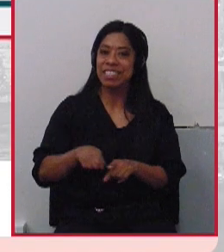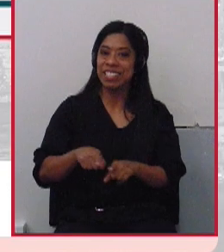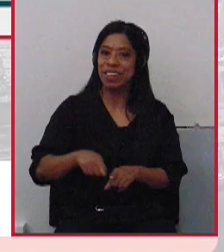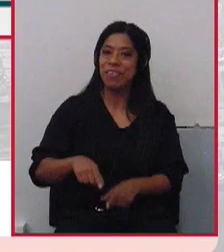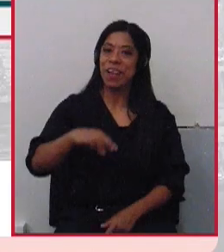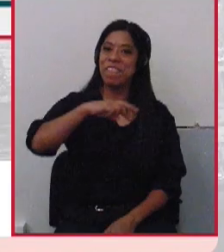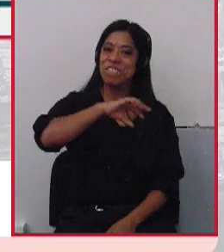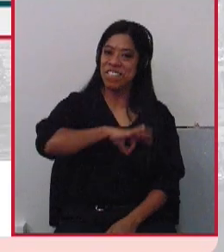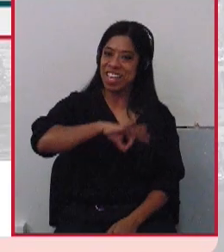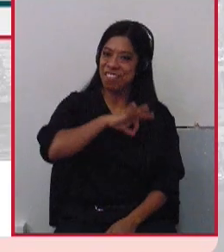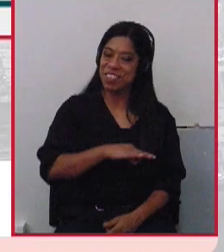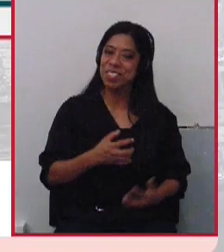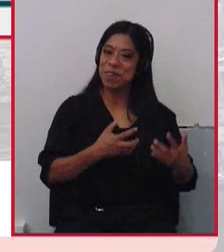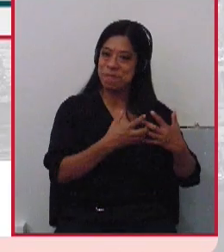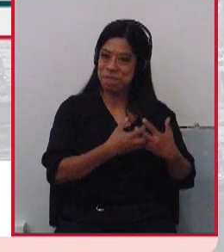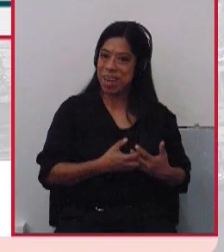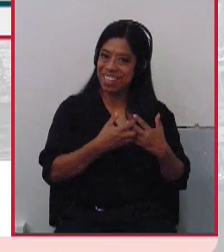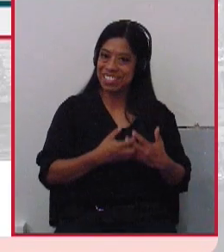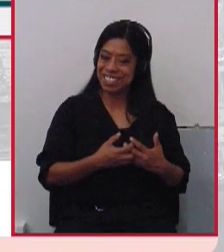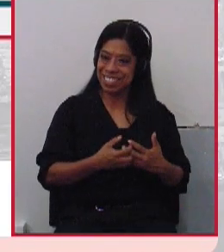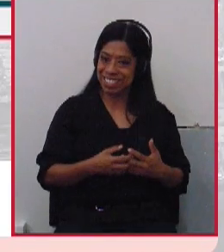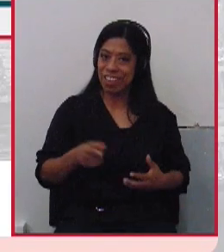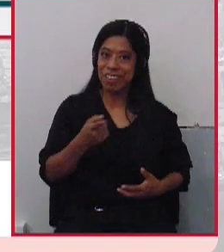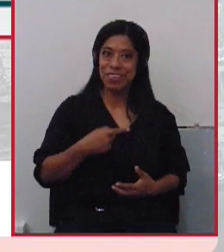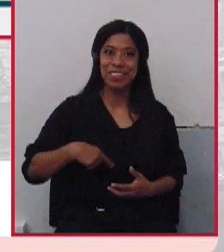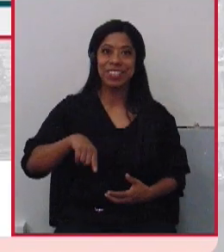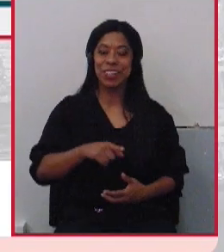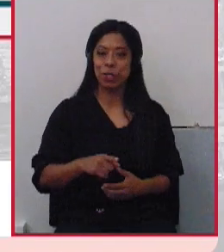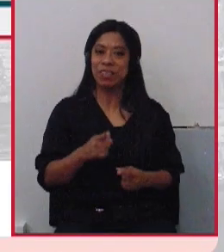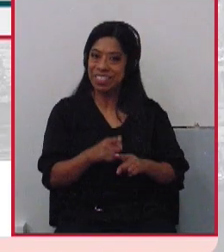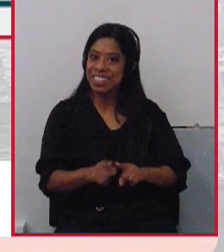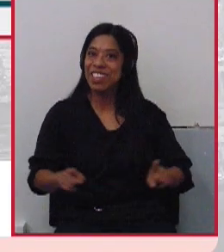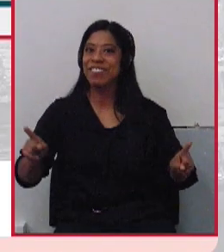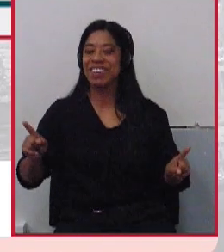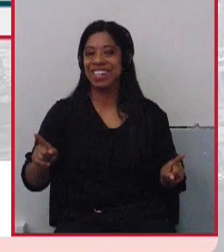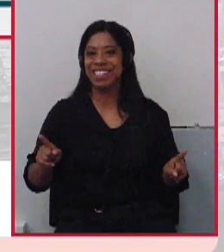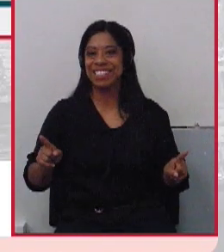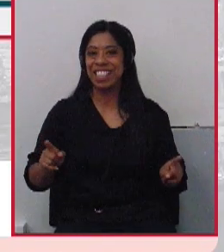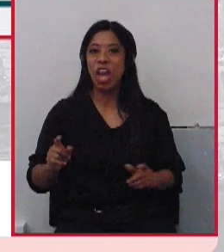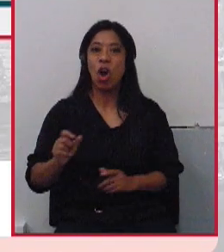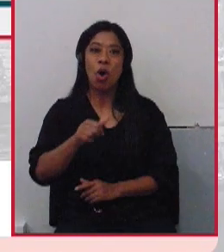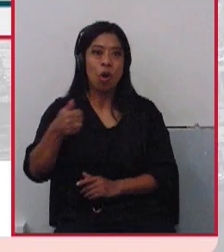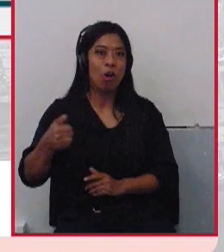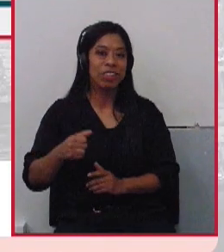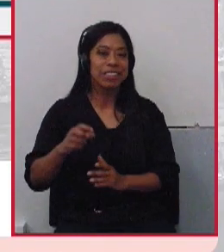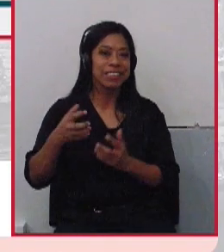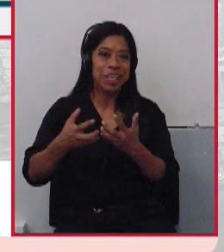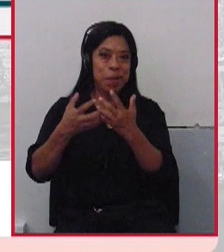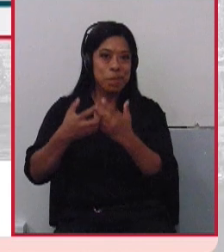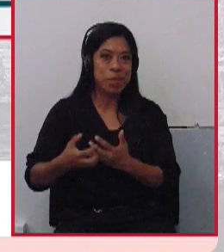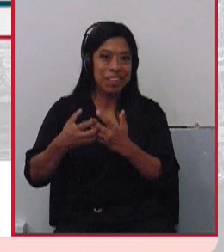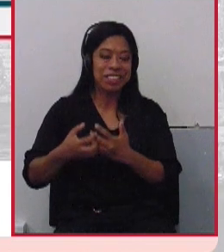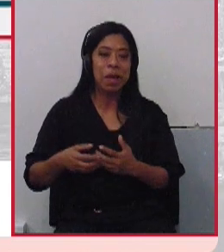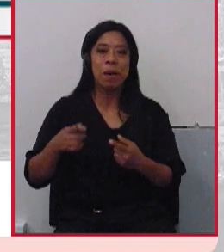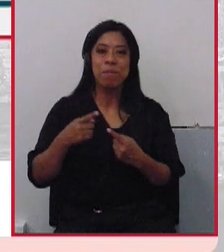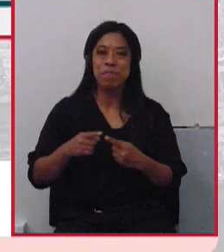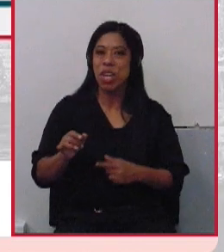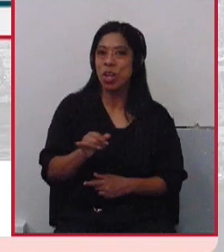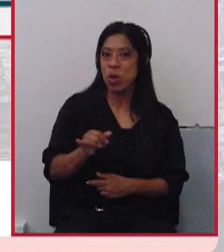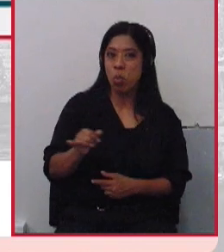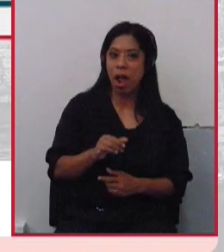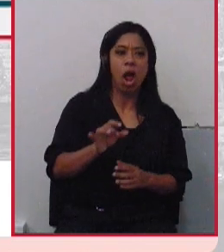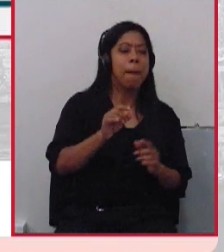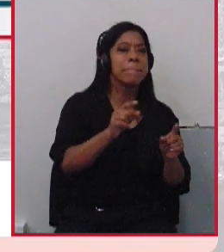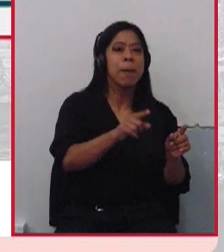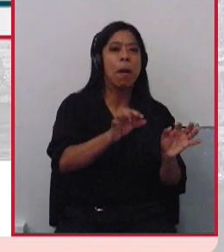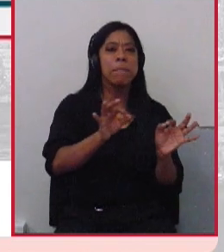compañía. Eso es lo que nosotros marcamos como diferencia, pero nuevamente es hacer cosas diferentes,